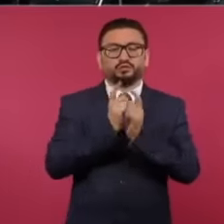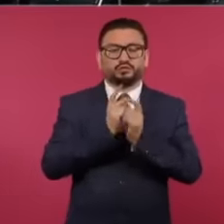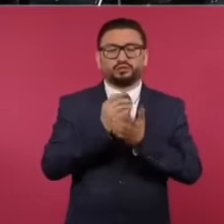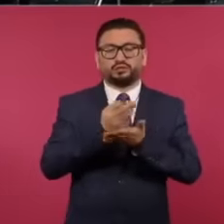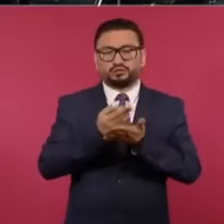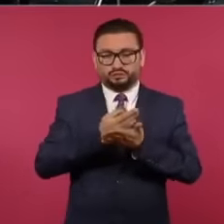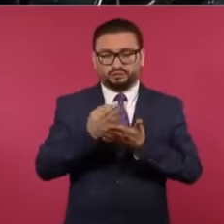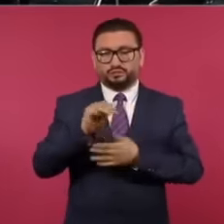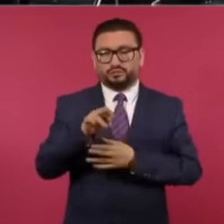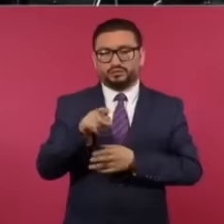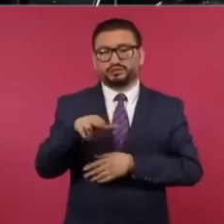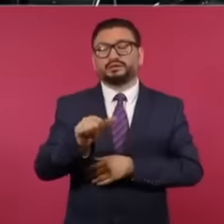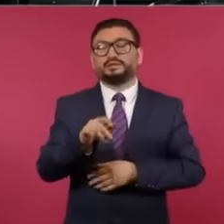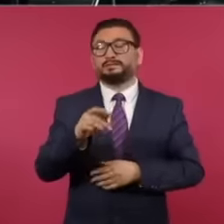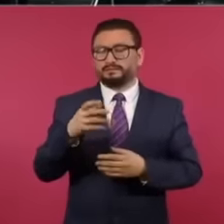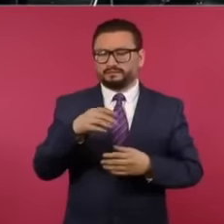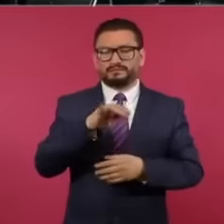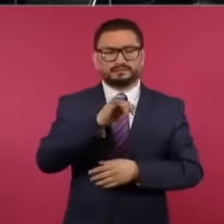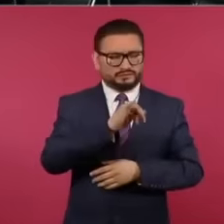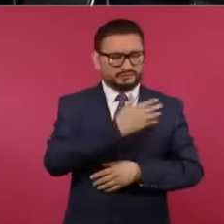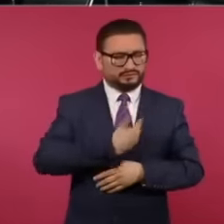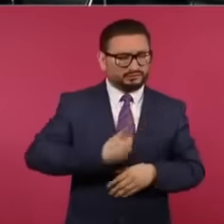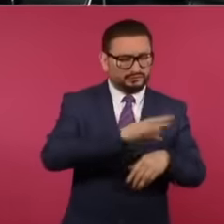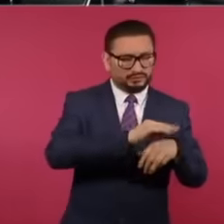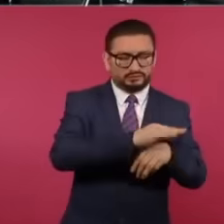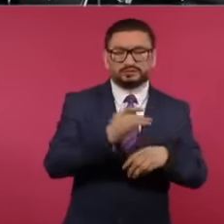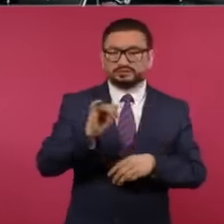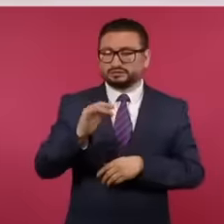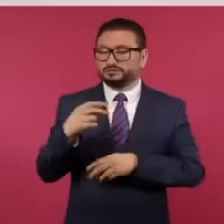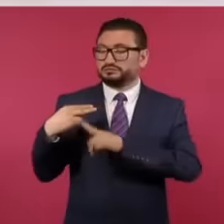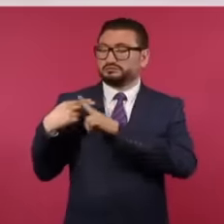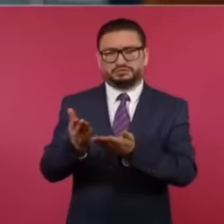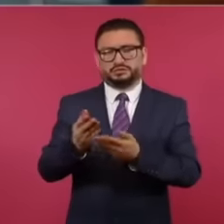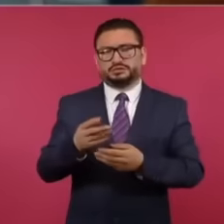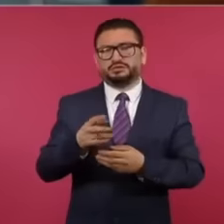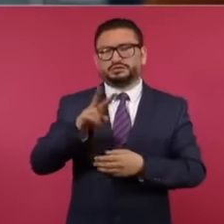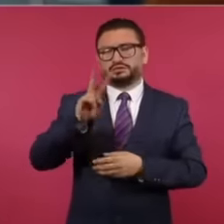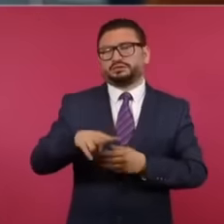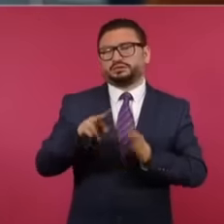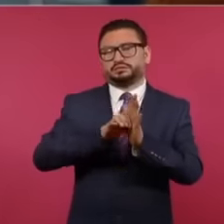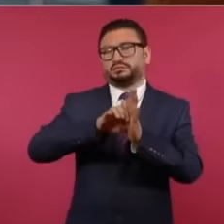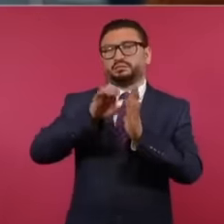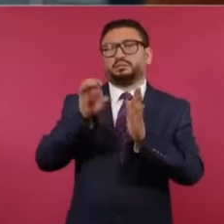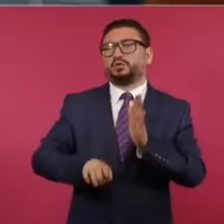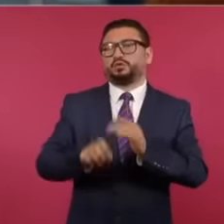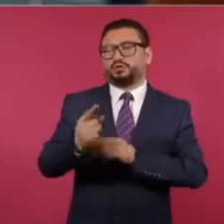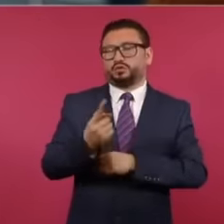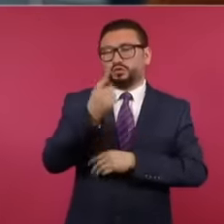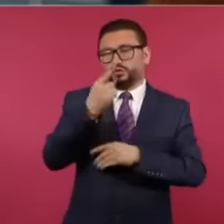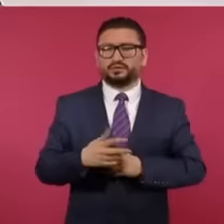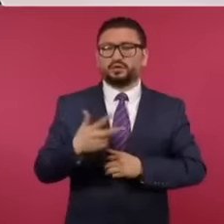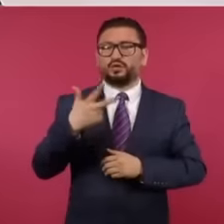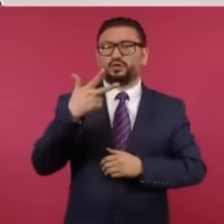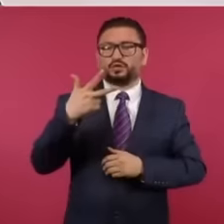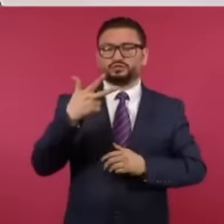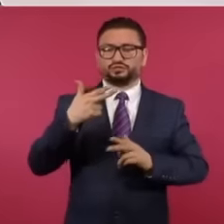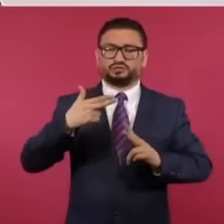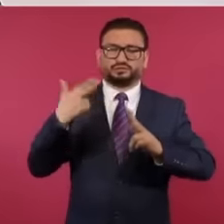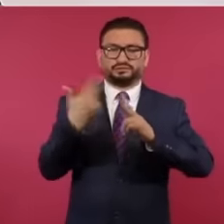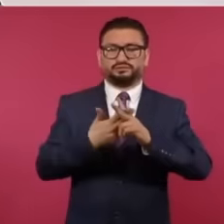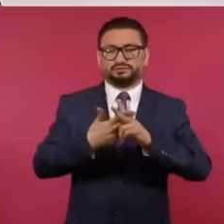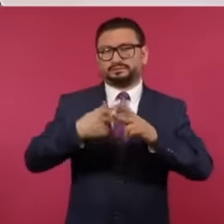Sí, con permiso, presidente. A la fecha han ocurrido 8 homicidios